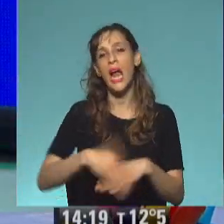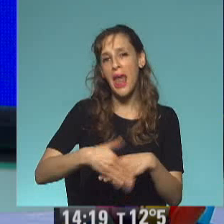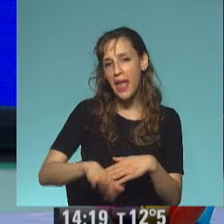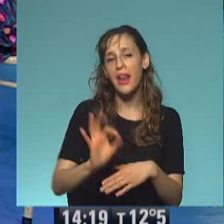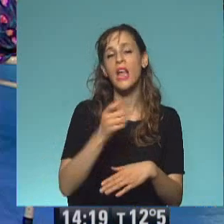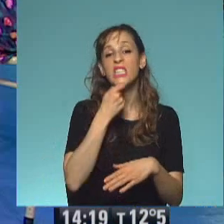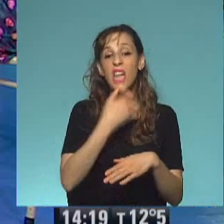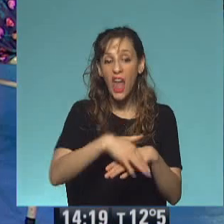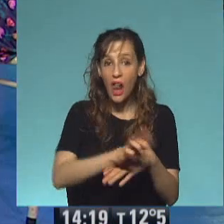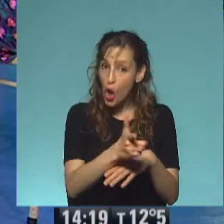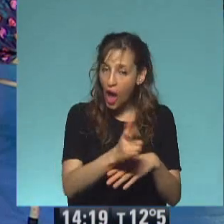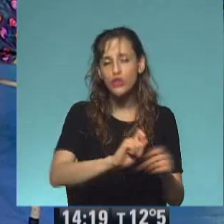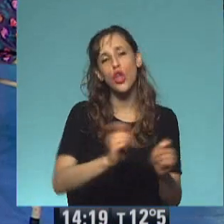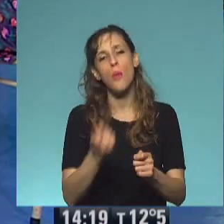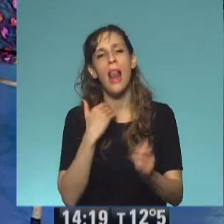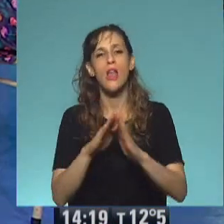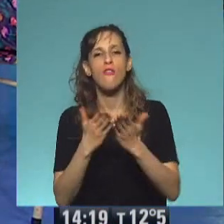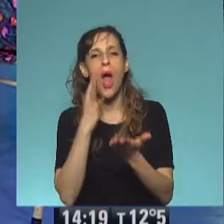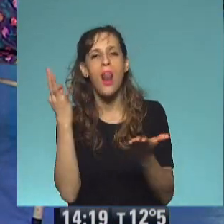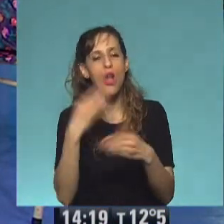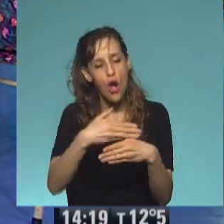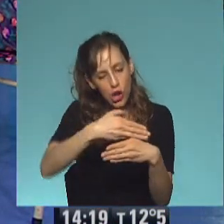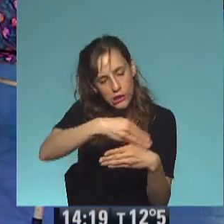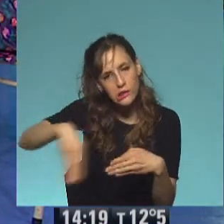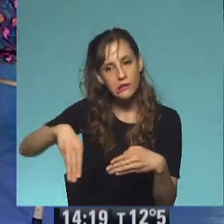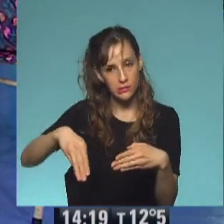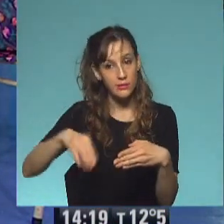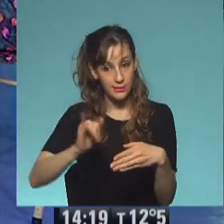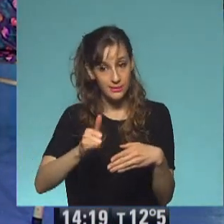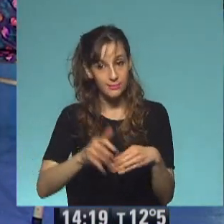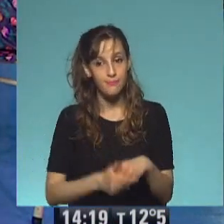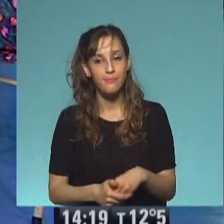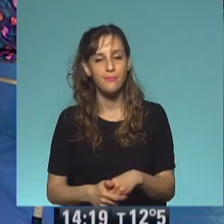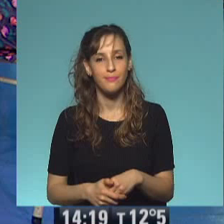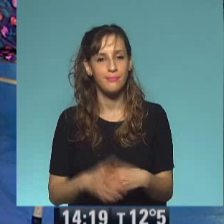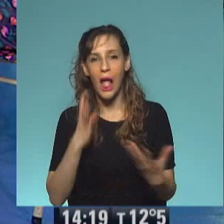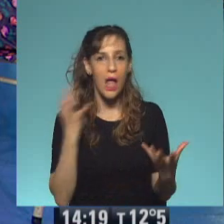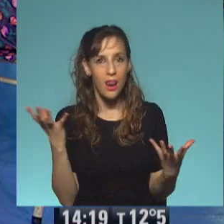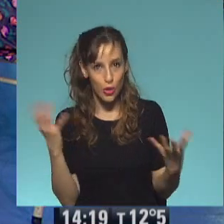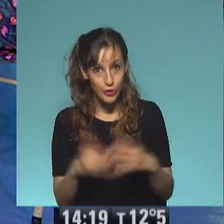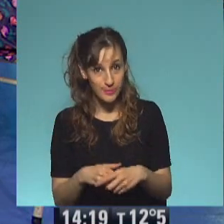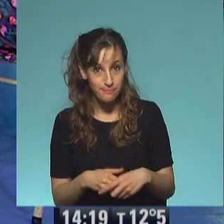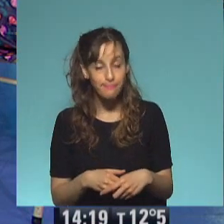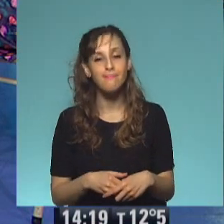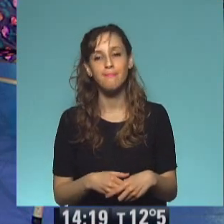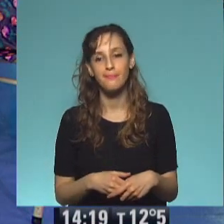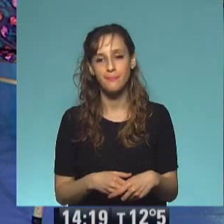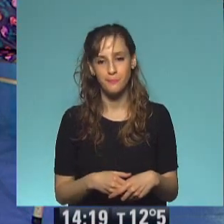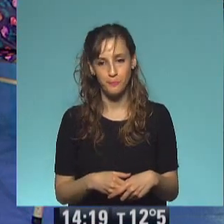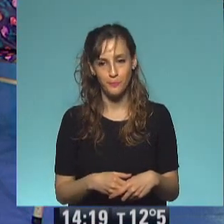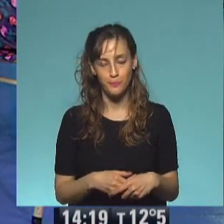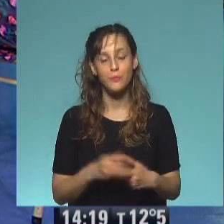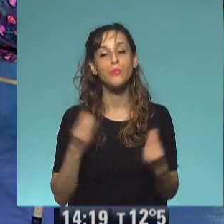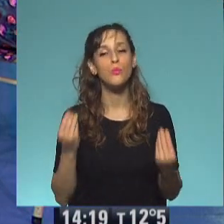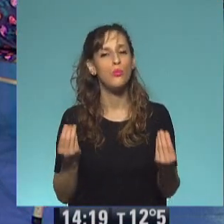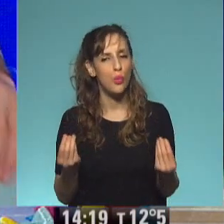libro. Este. ¿O qué más puede ser recto que tengamos en casa? Bueno, algo recto. Una tapa de algo. Una tapa rectangular o cuadrada. Sí, porque